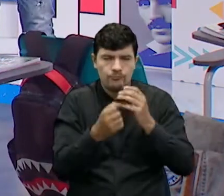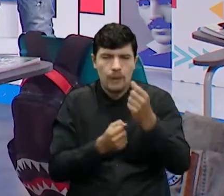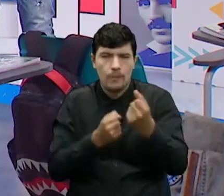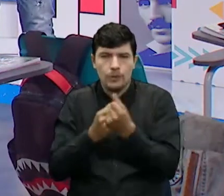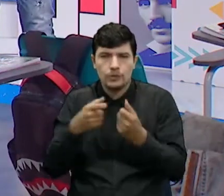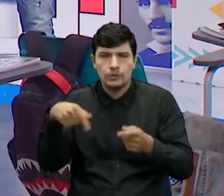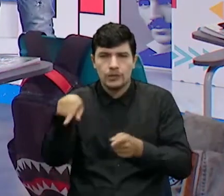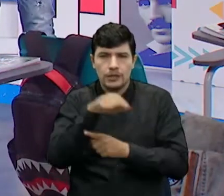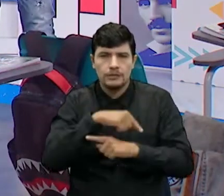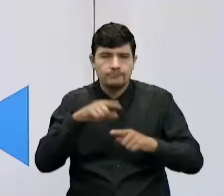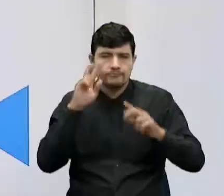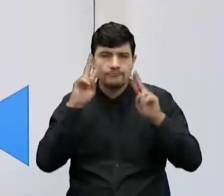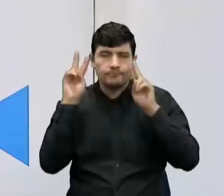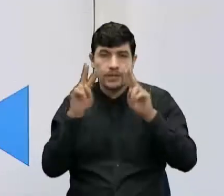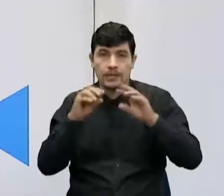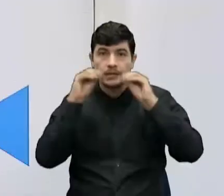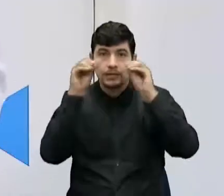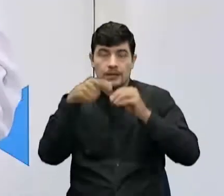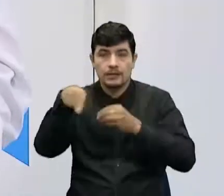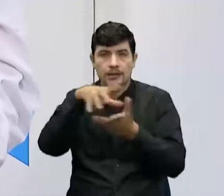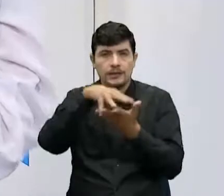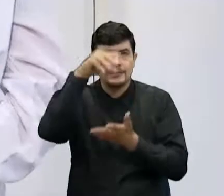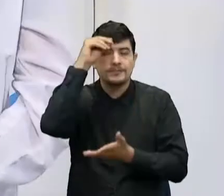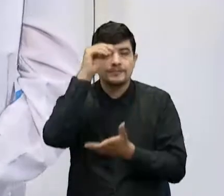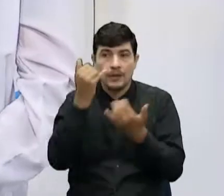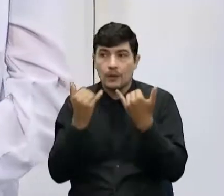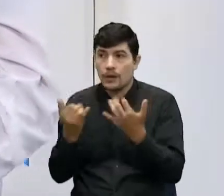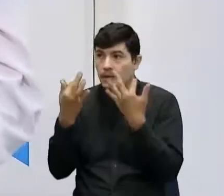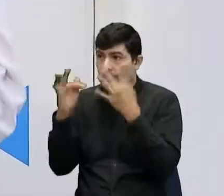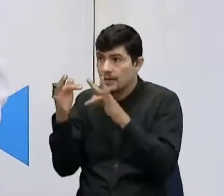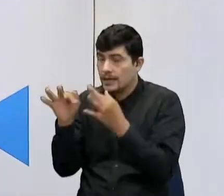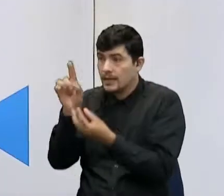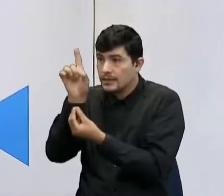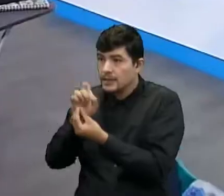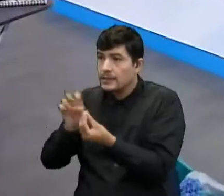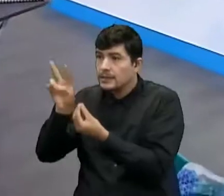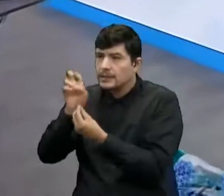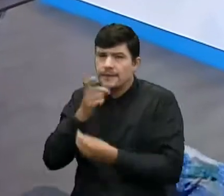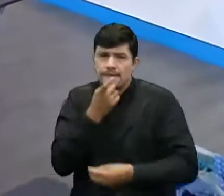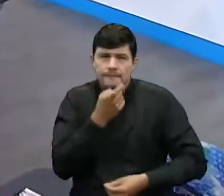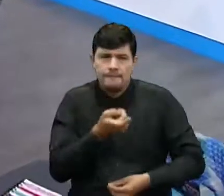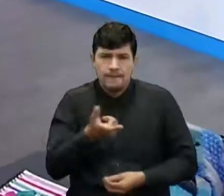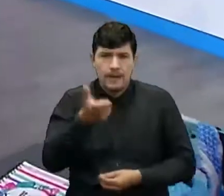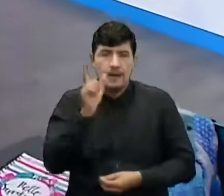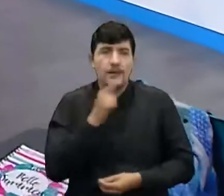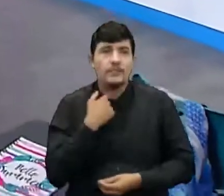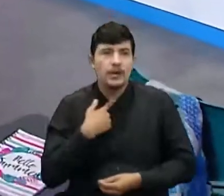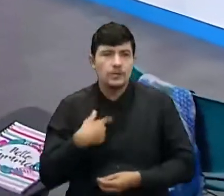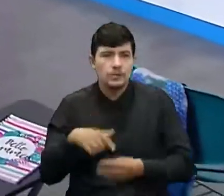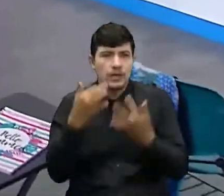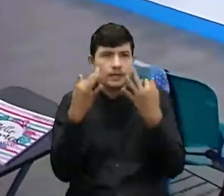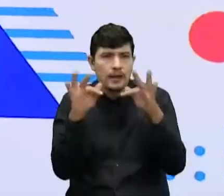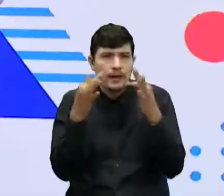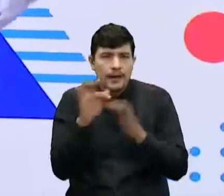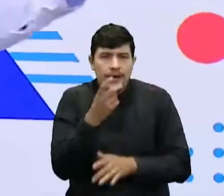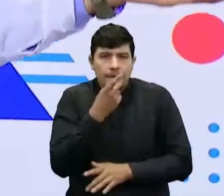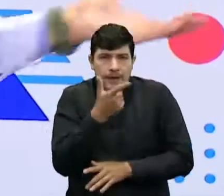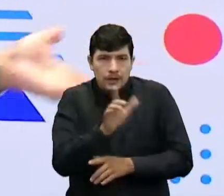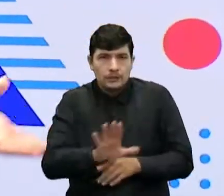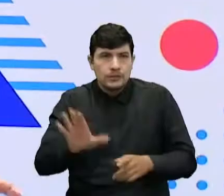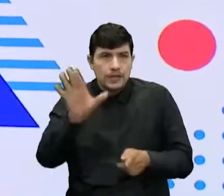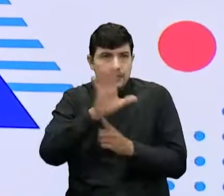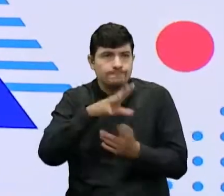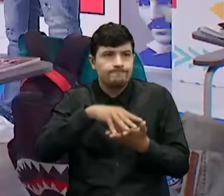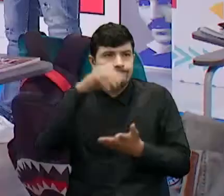los jóvenes de Colombia Tenemos una tarea para los chicos de sexto y séptimo bachillerato Profe Facilita porque me gustan las tareas fáciles Para que los chinos las